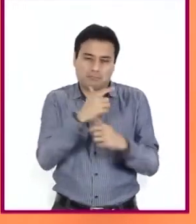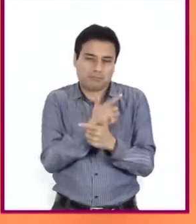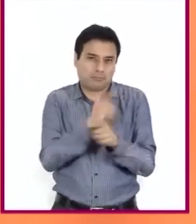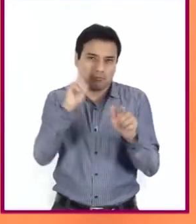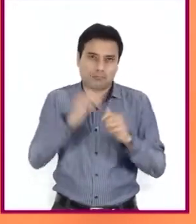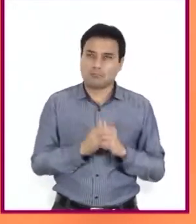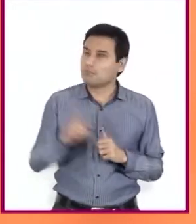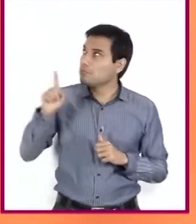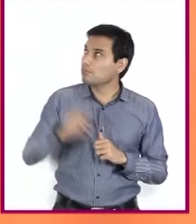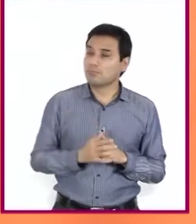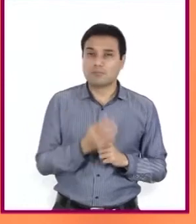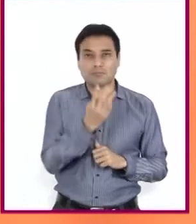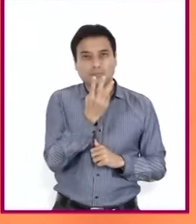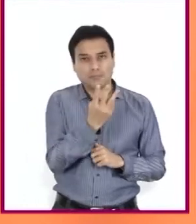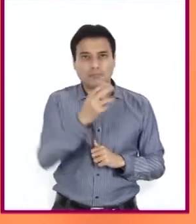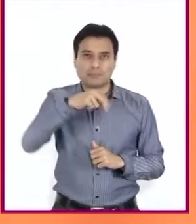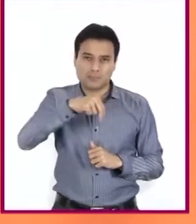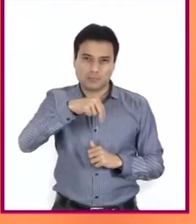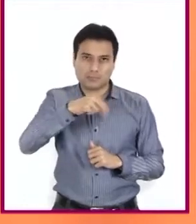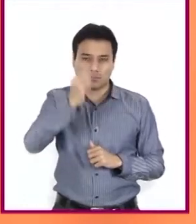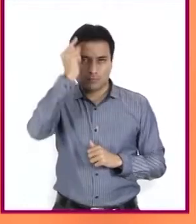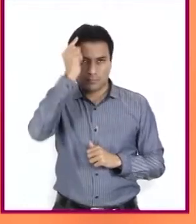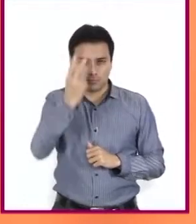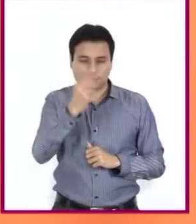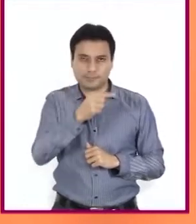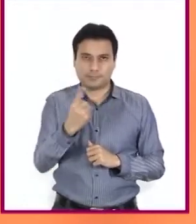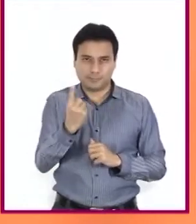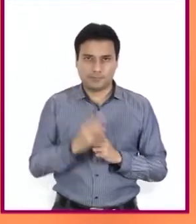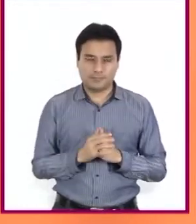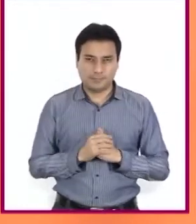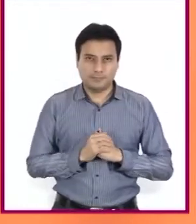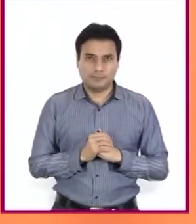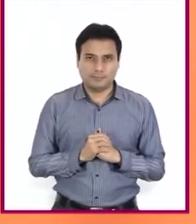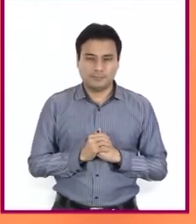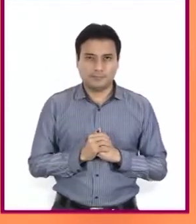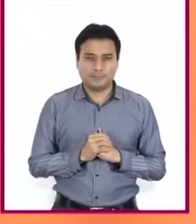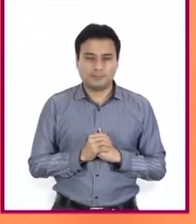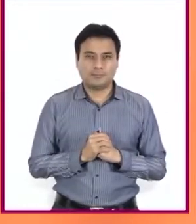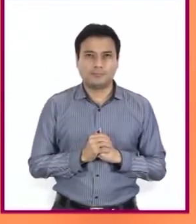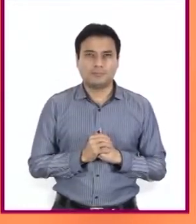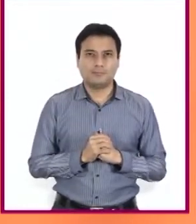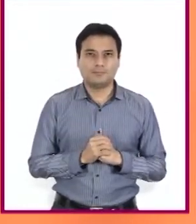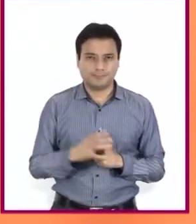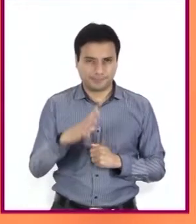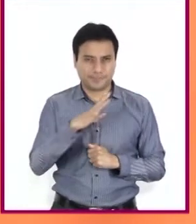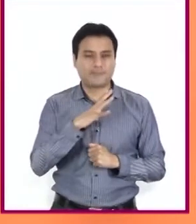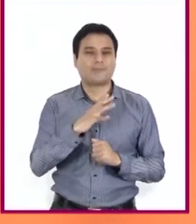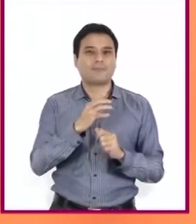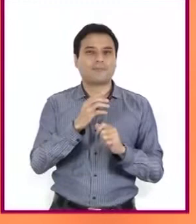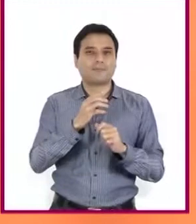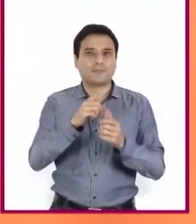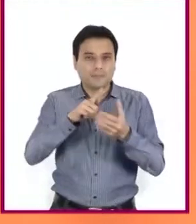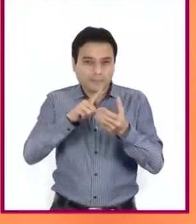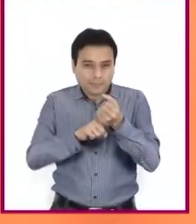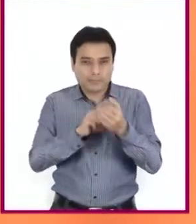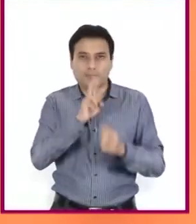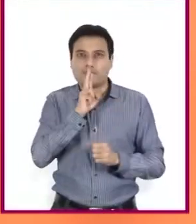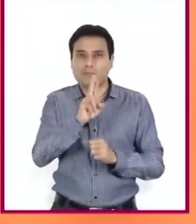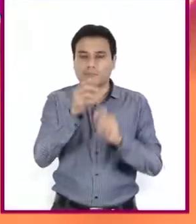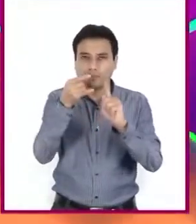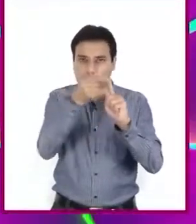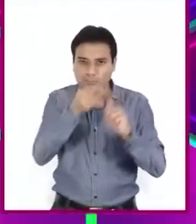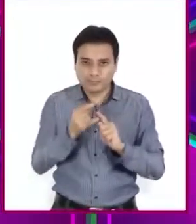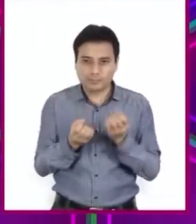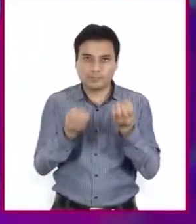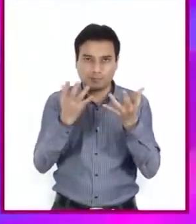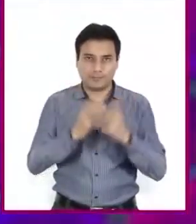expresión 3n al cuadrado menos 1, encontramos el número de cubos que tiene la sucesión de